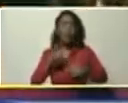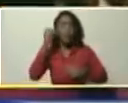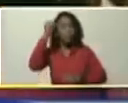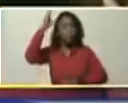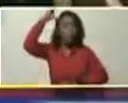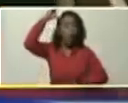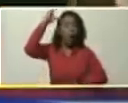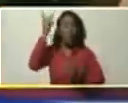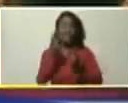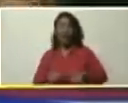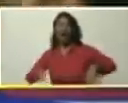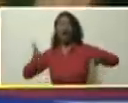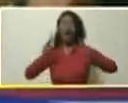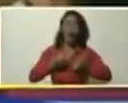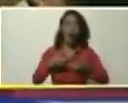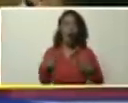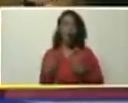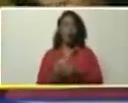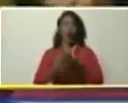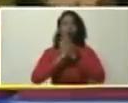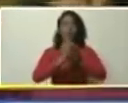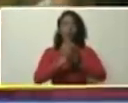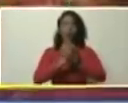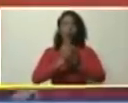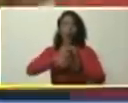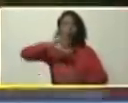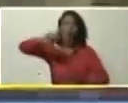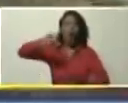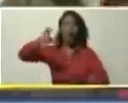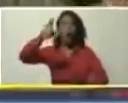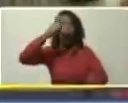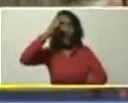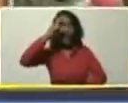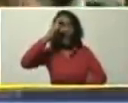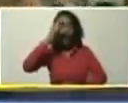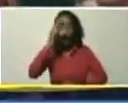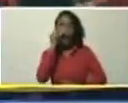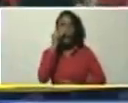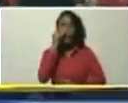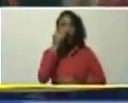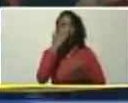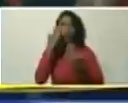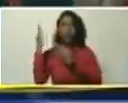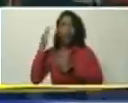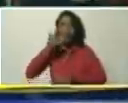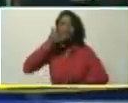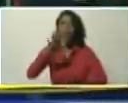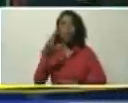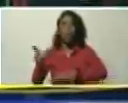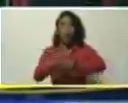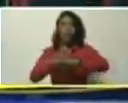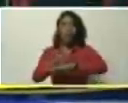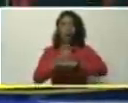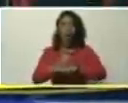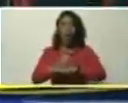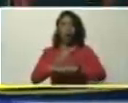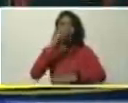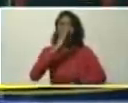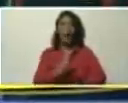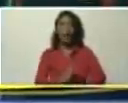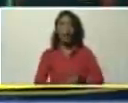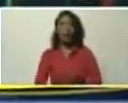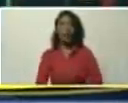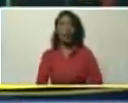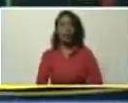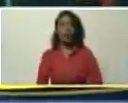valiente, el compañero Jorge Arriaza Montserrat, próximo gobernador de Barinas,